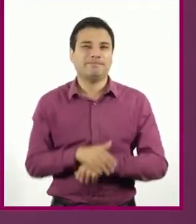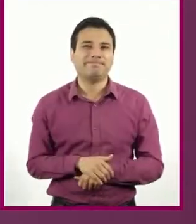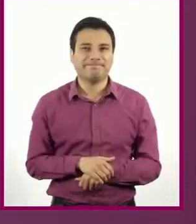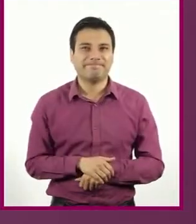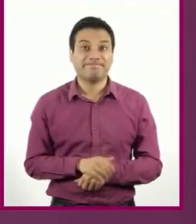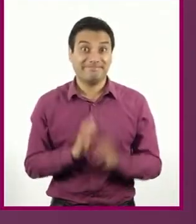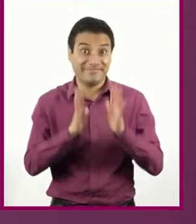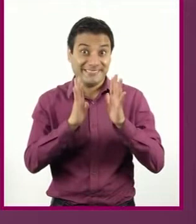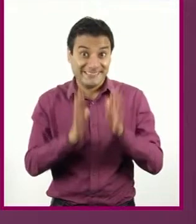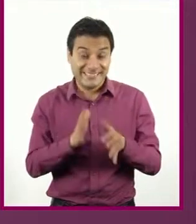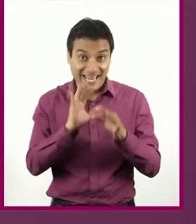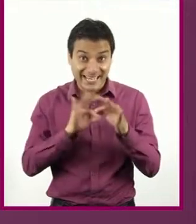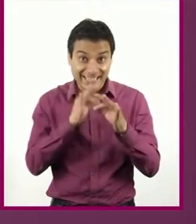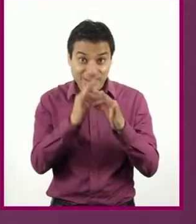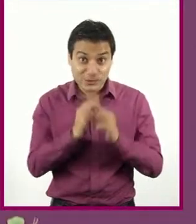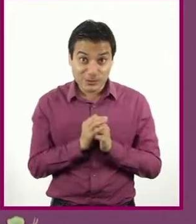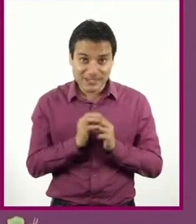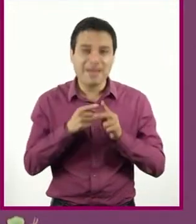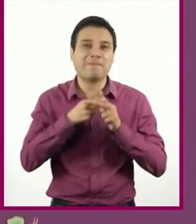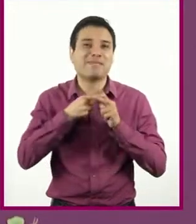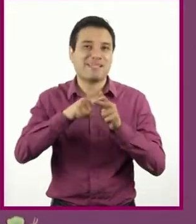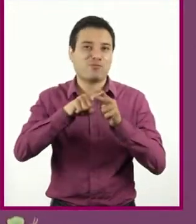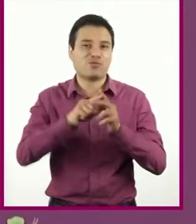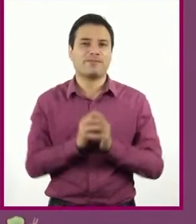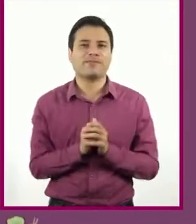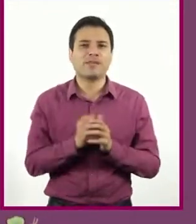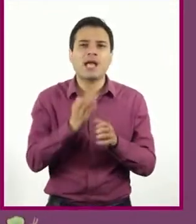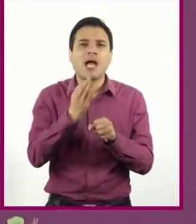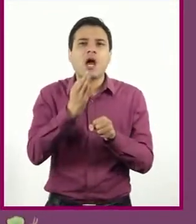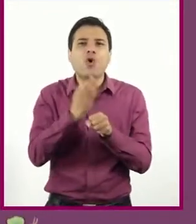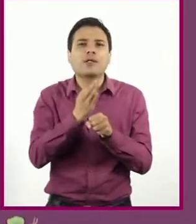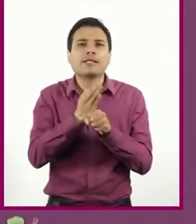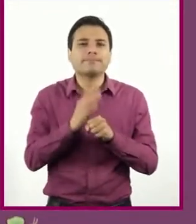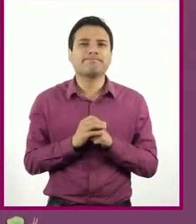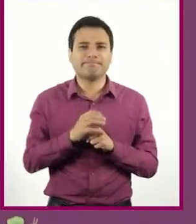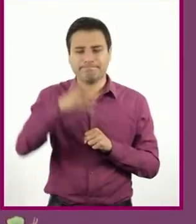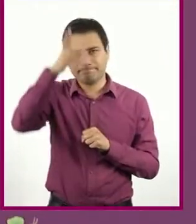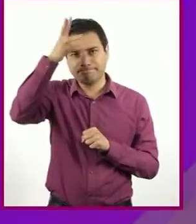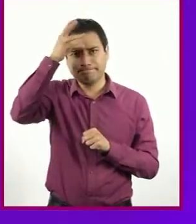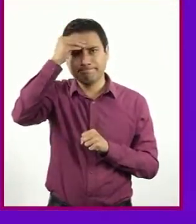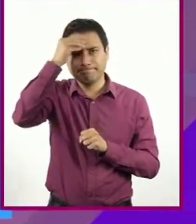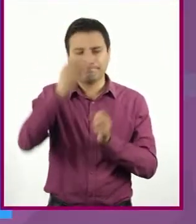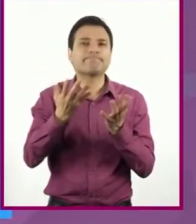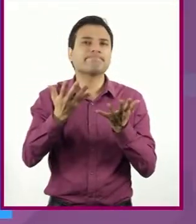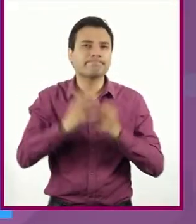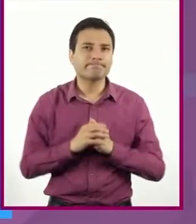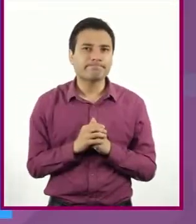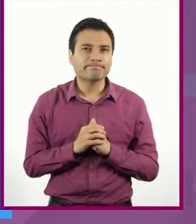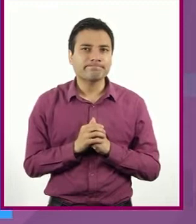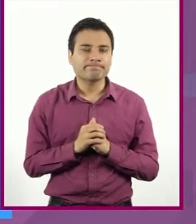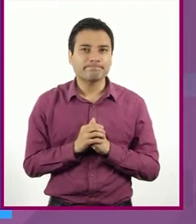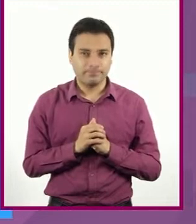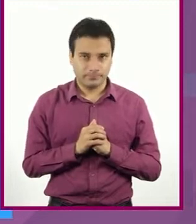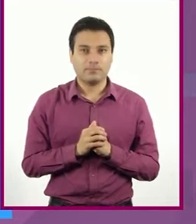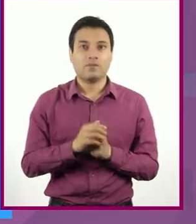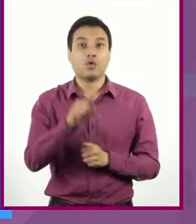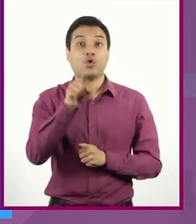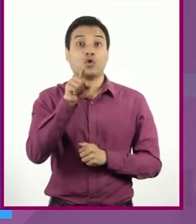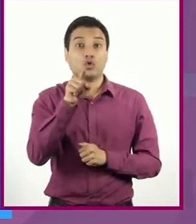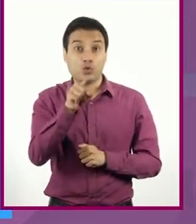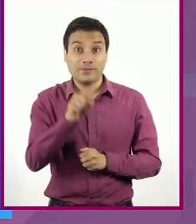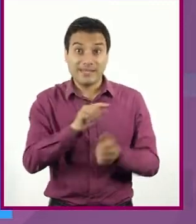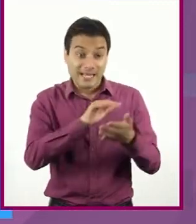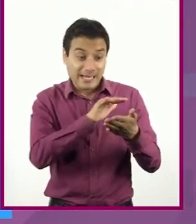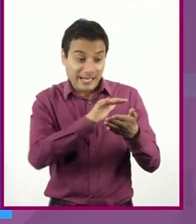y listos? Muy bien, pues iniciemos. En esta sesión, nuestro aprendizaje esperado es transformar narraciones en